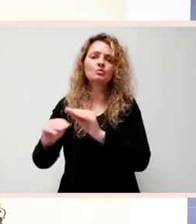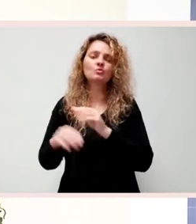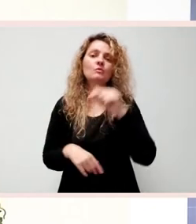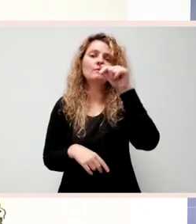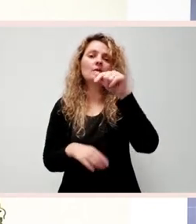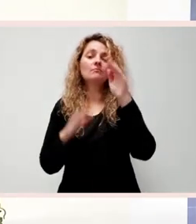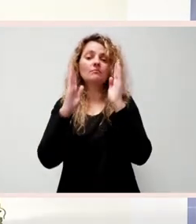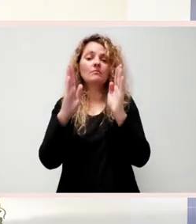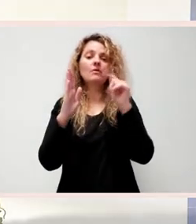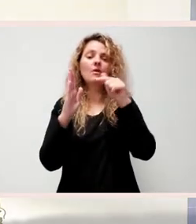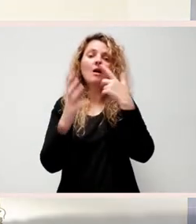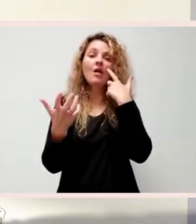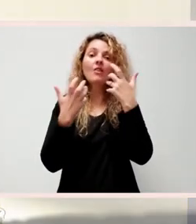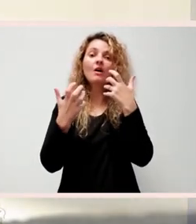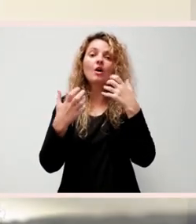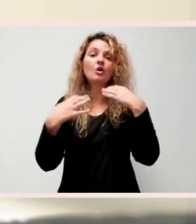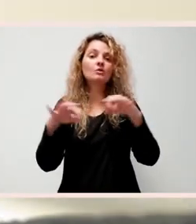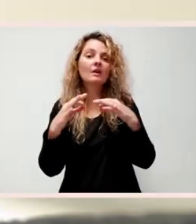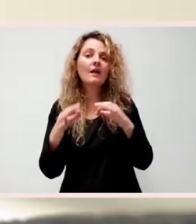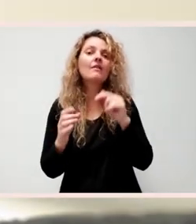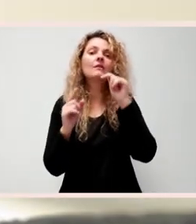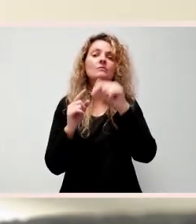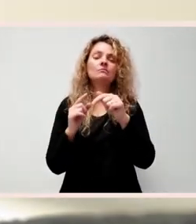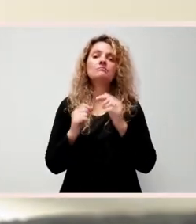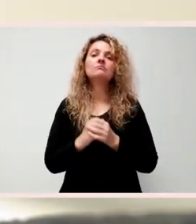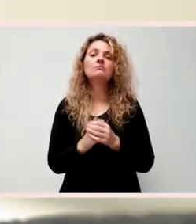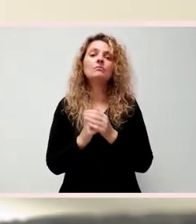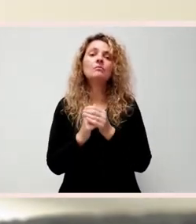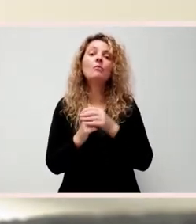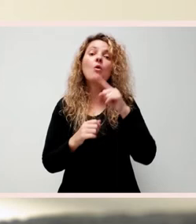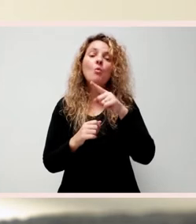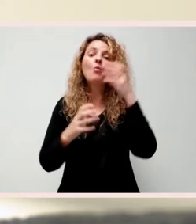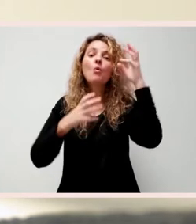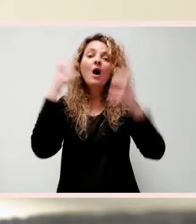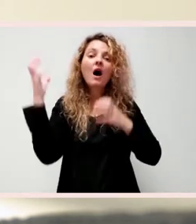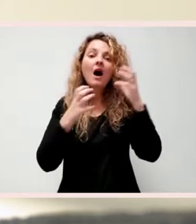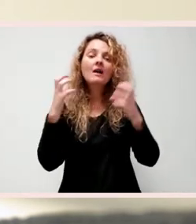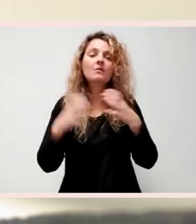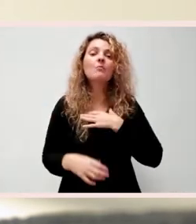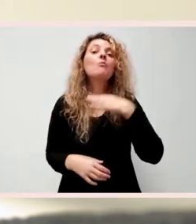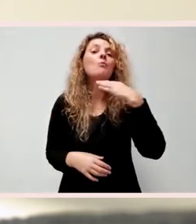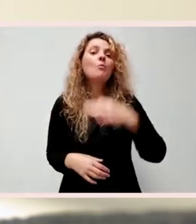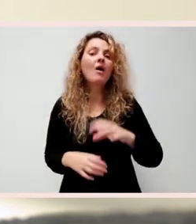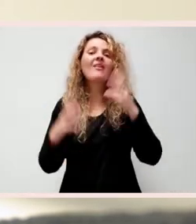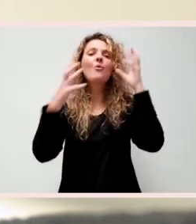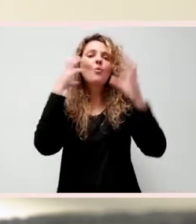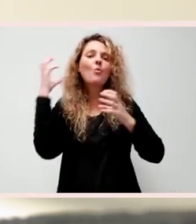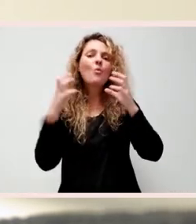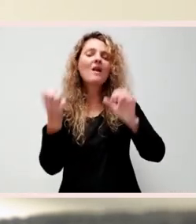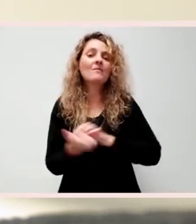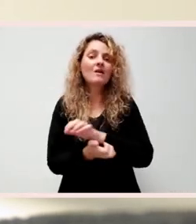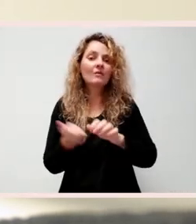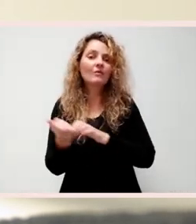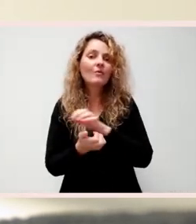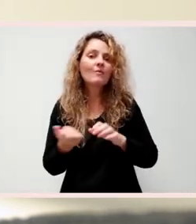un zoomorfo dun bóvido, posiblemente, un caldeiro, bueno, dunha forma esvasada, con unha placarena e